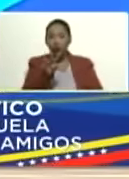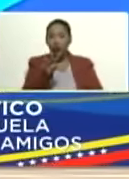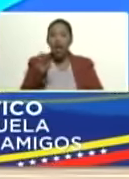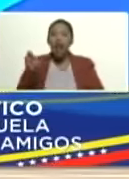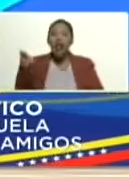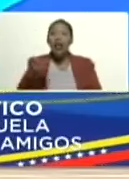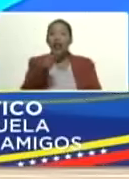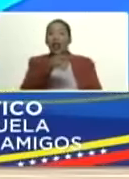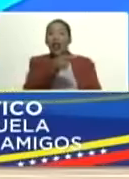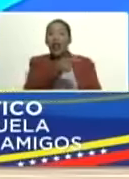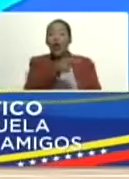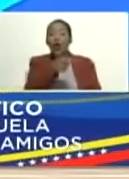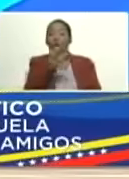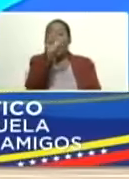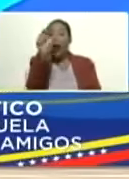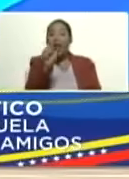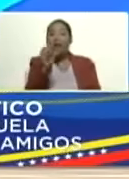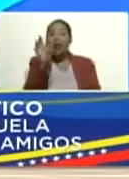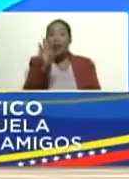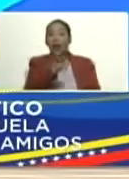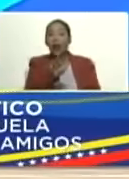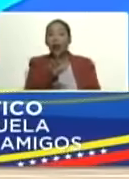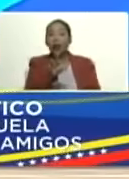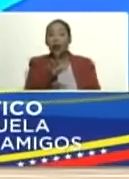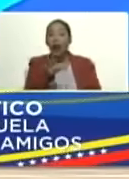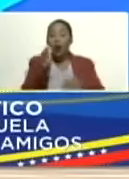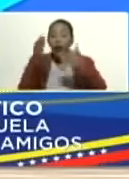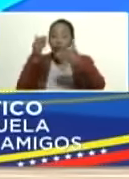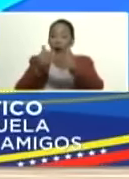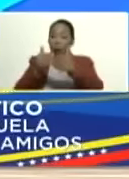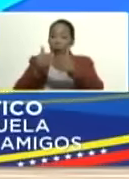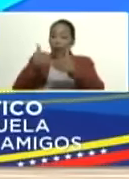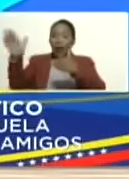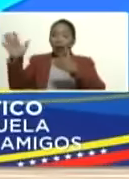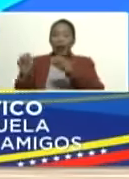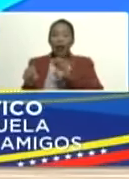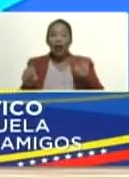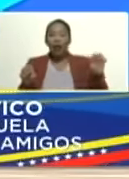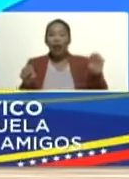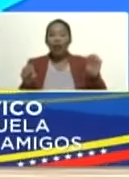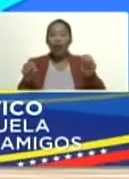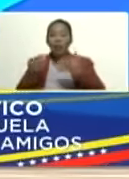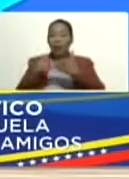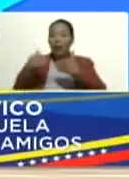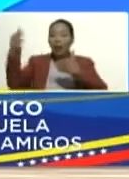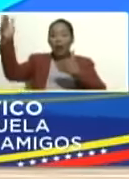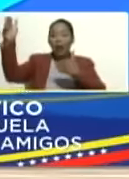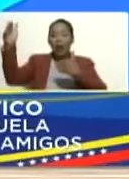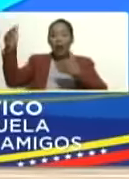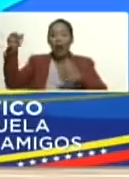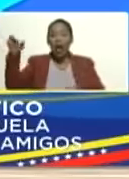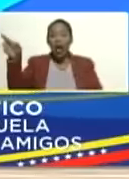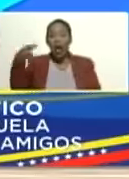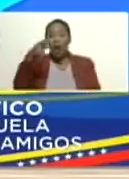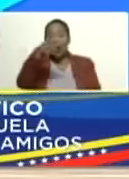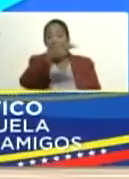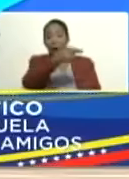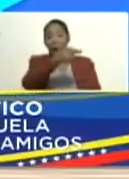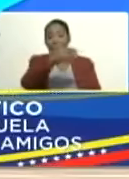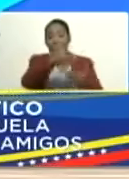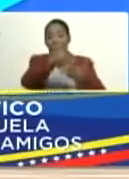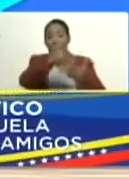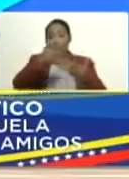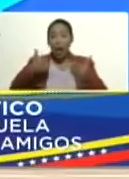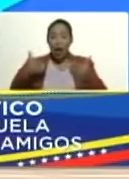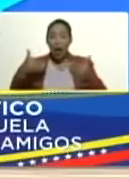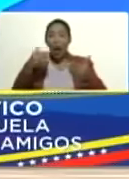Esequibo, para allá, para el este, y de lo que es el río Esequibo, para